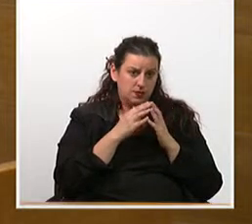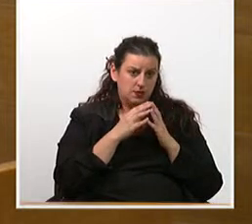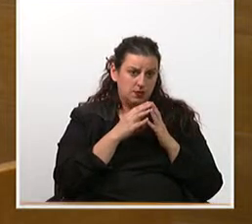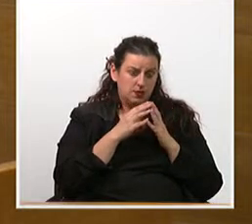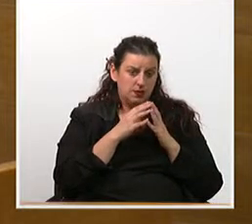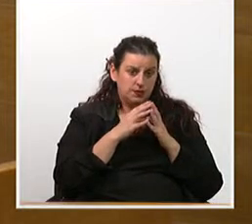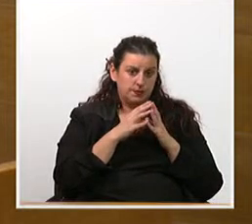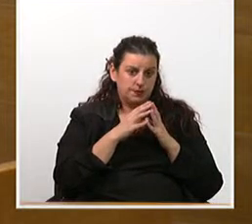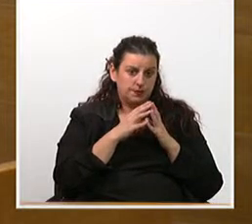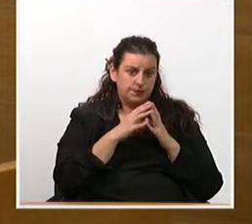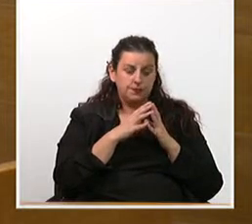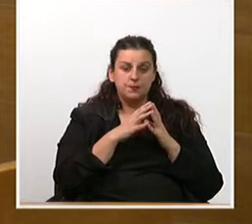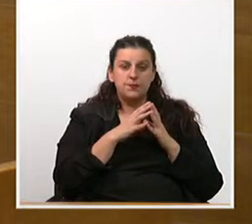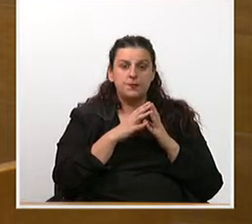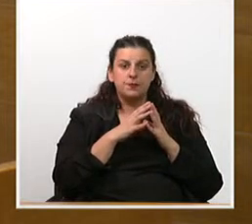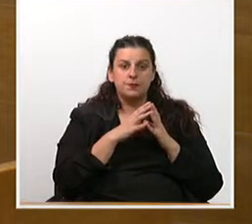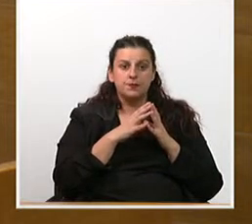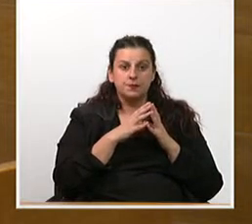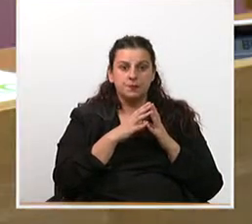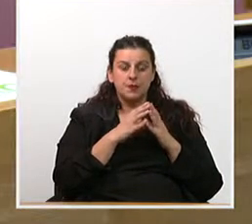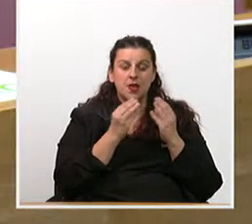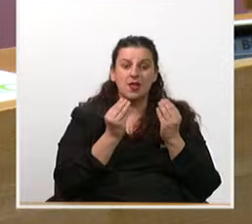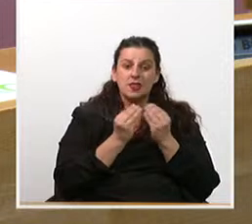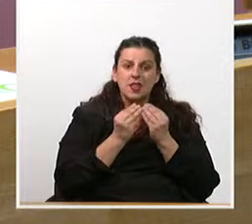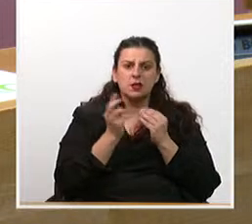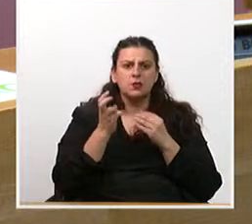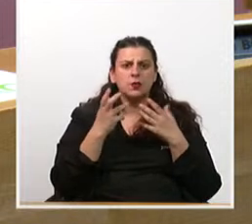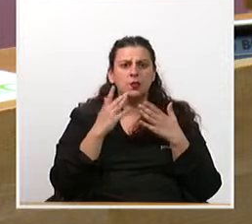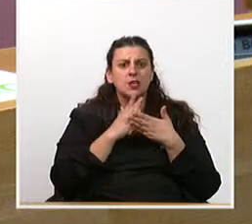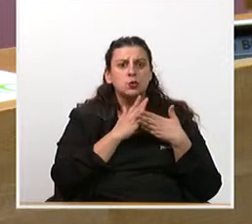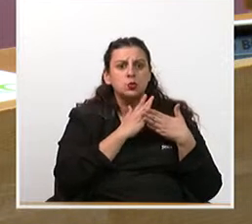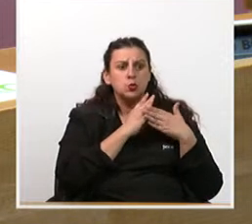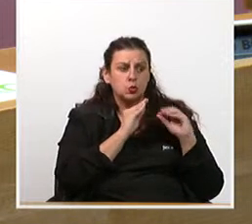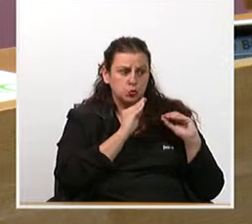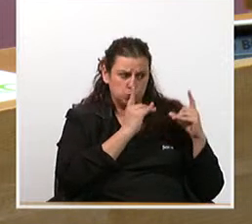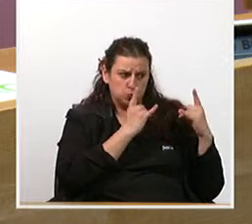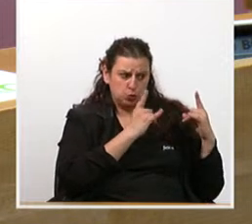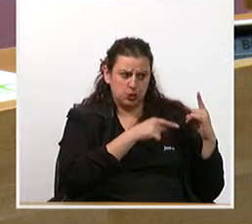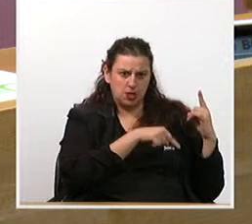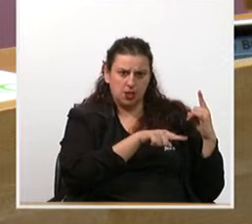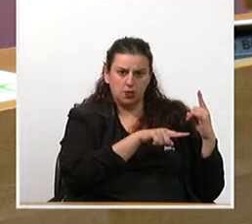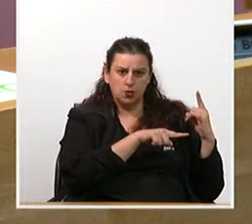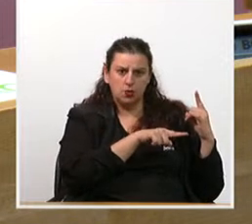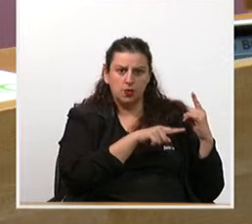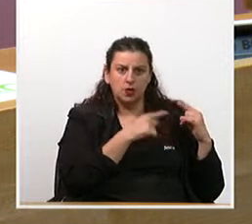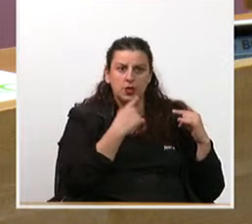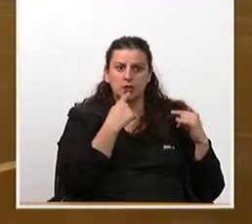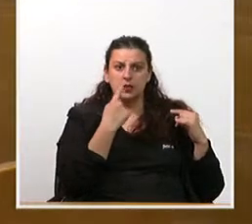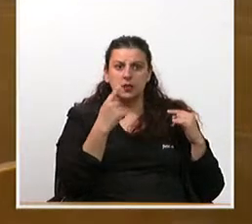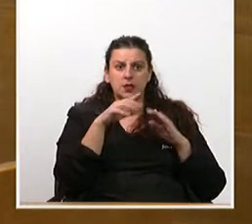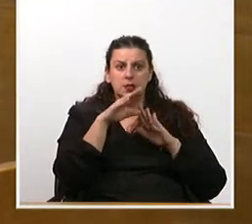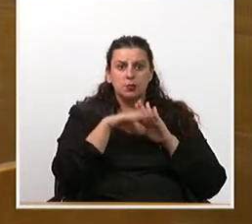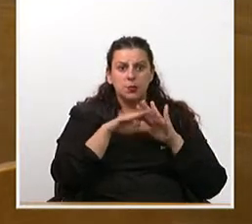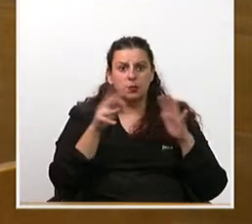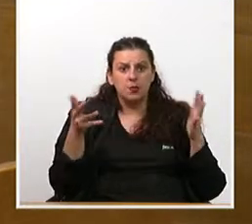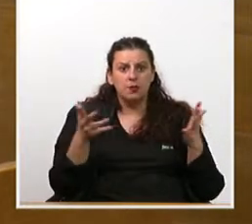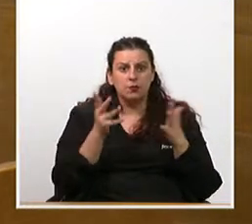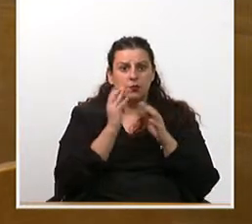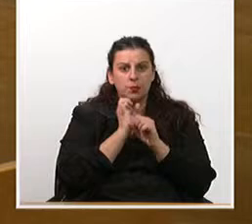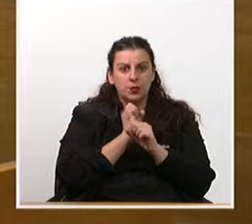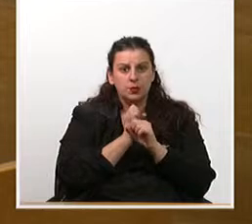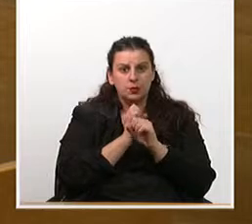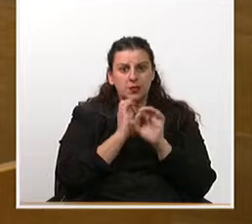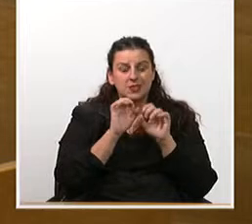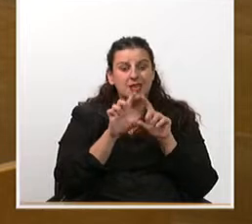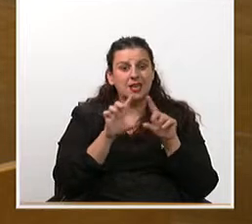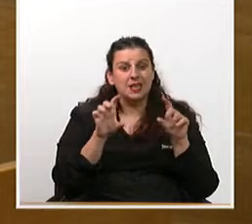se se hicieron en a través de un estudio del propio botanic y habla de que los programas de fomento de empleo en entidades